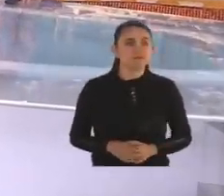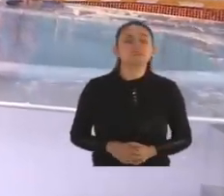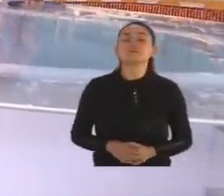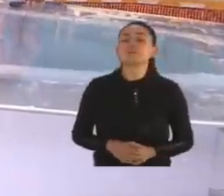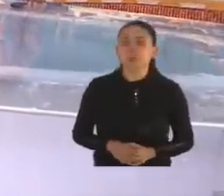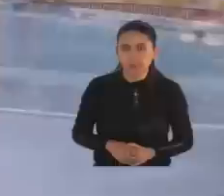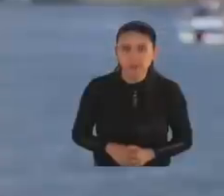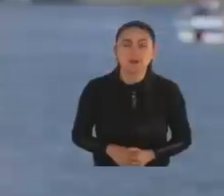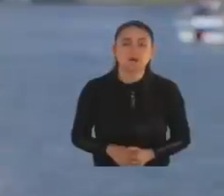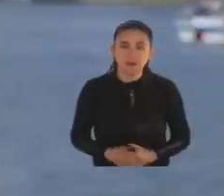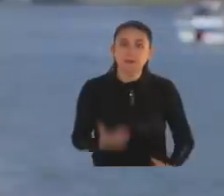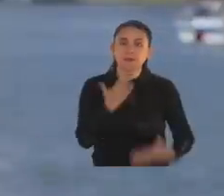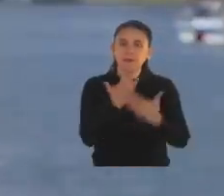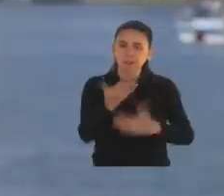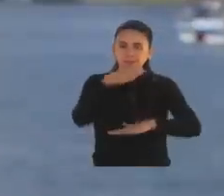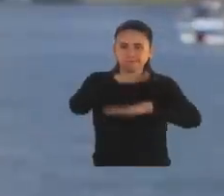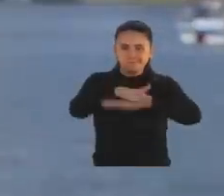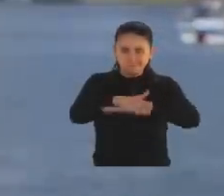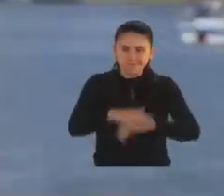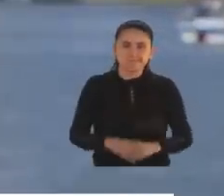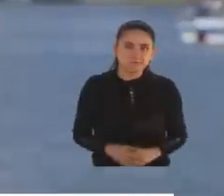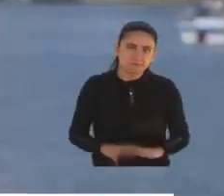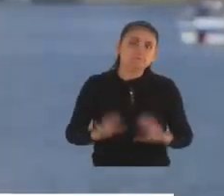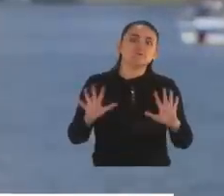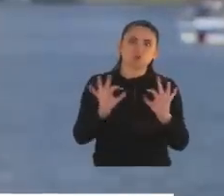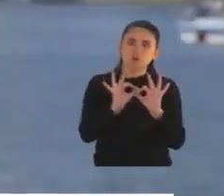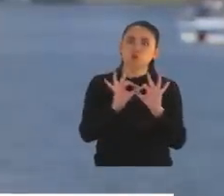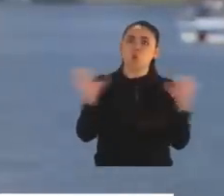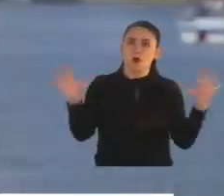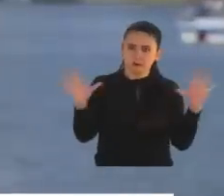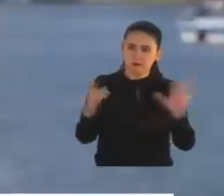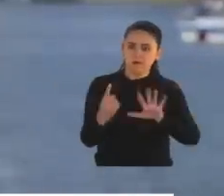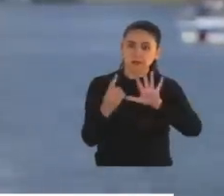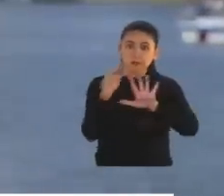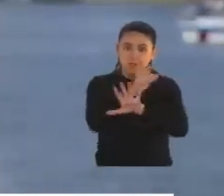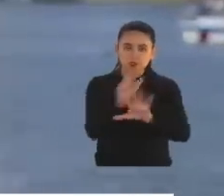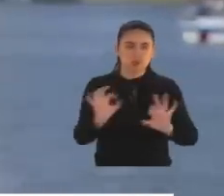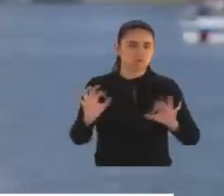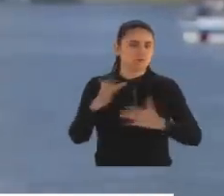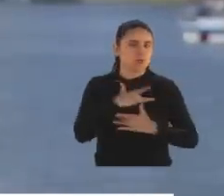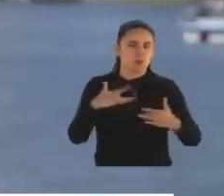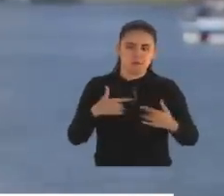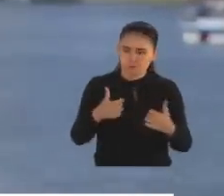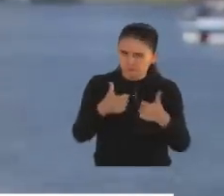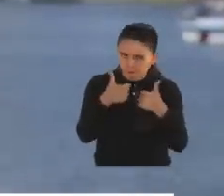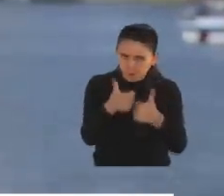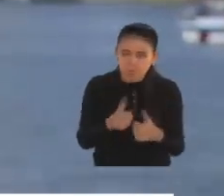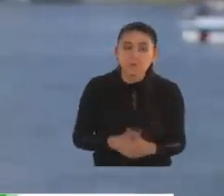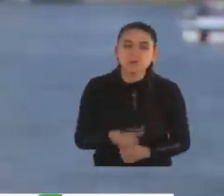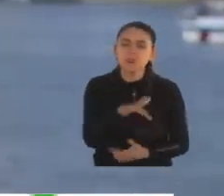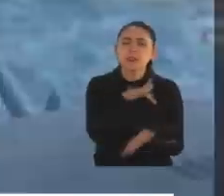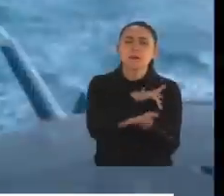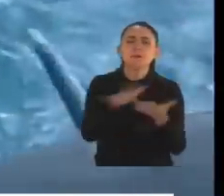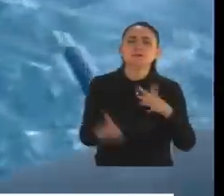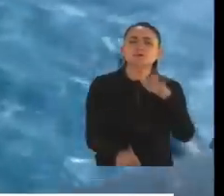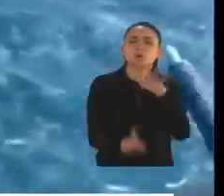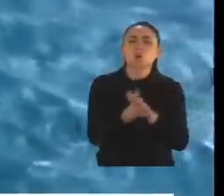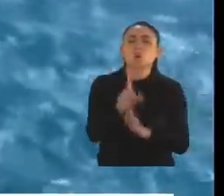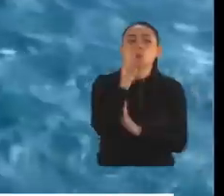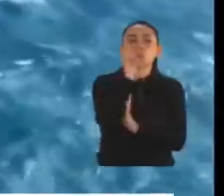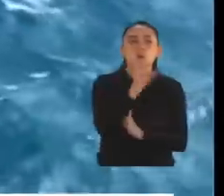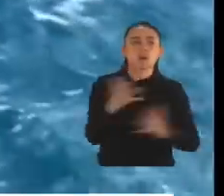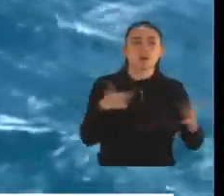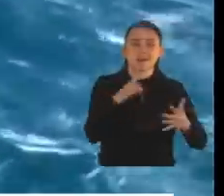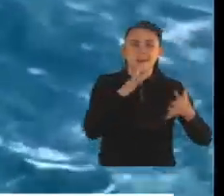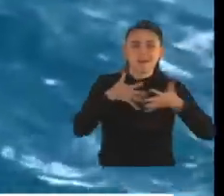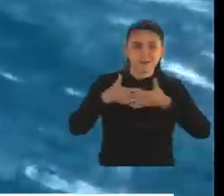Rosy, televidentes, muy buenas tardes. Pues mire, por fortuna todos están sanos y salvos. Esta emergencia ocurrió cuando esta embarcación procedente